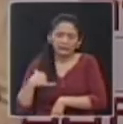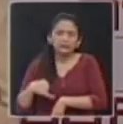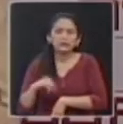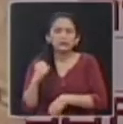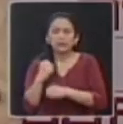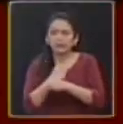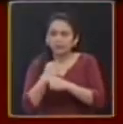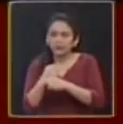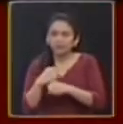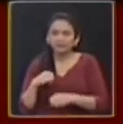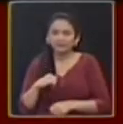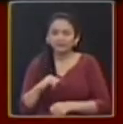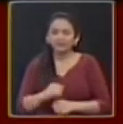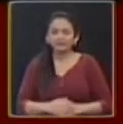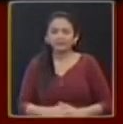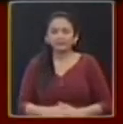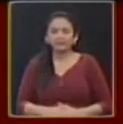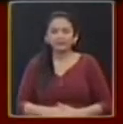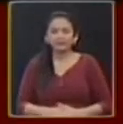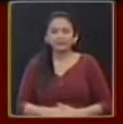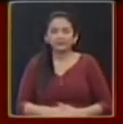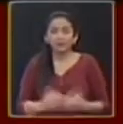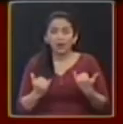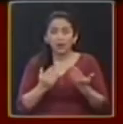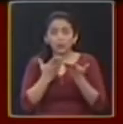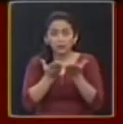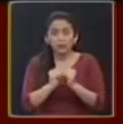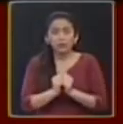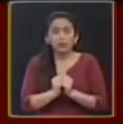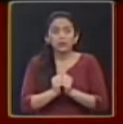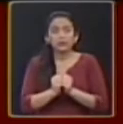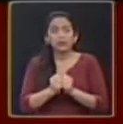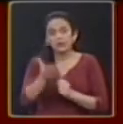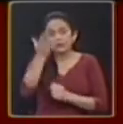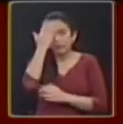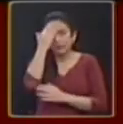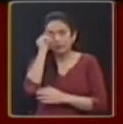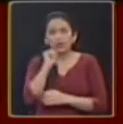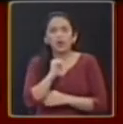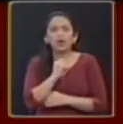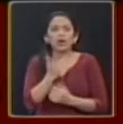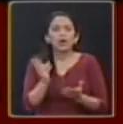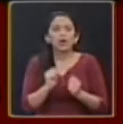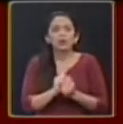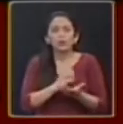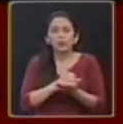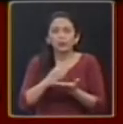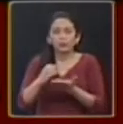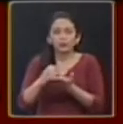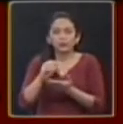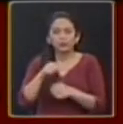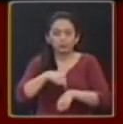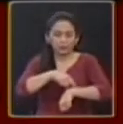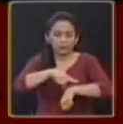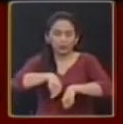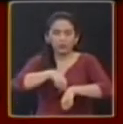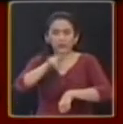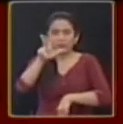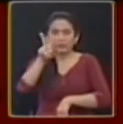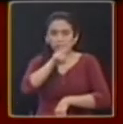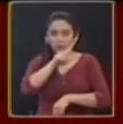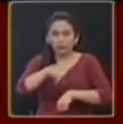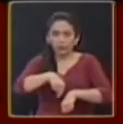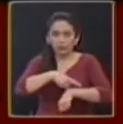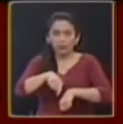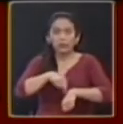mediano plazo. Ahora, en el Bootcamp Intensivo, que es un programa íntegramente nacional de 32 horas de duración repartidas en 5 días. ¿Cuál